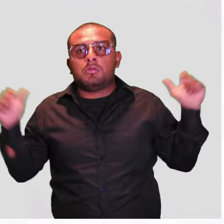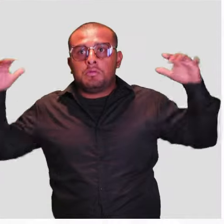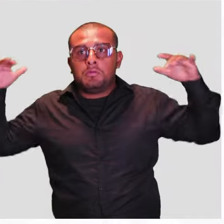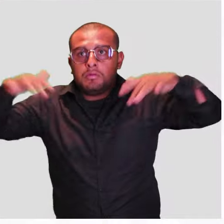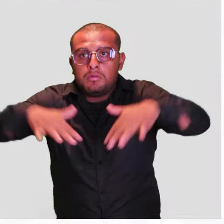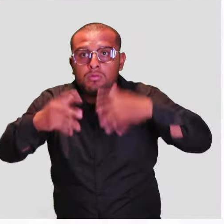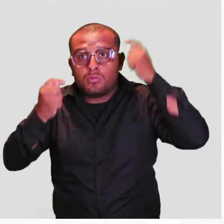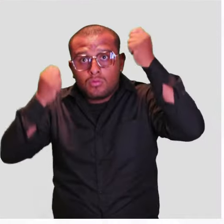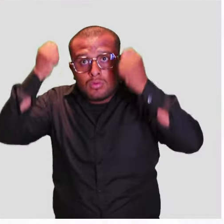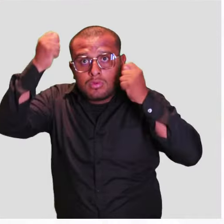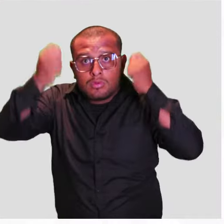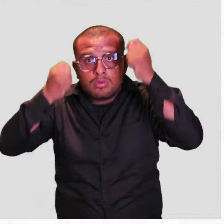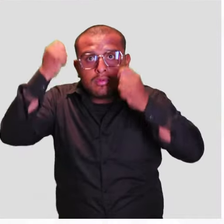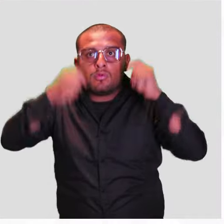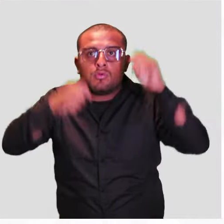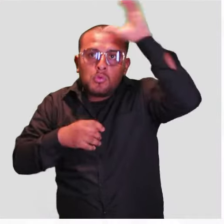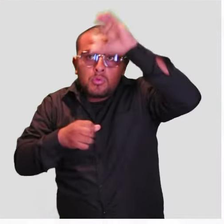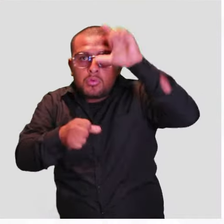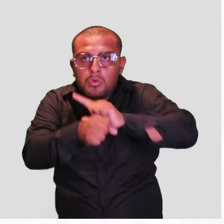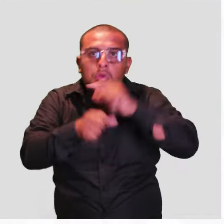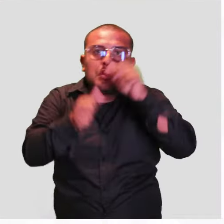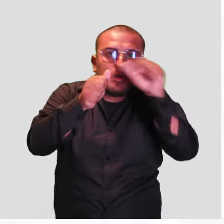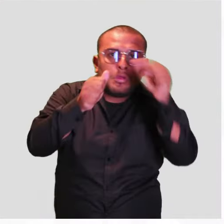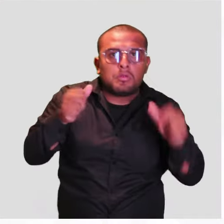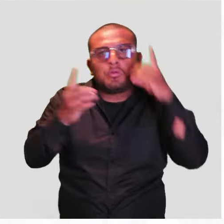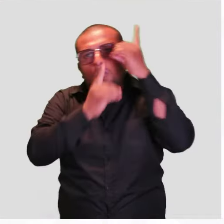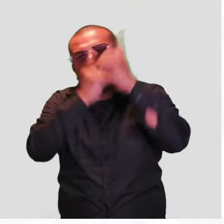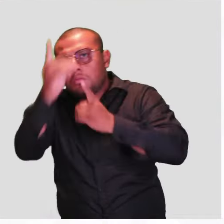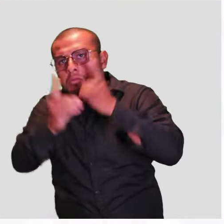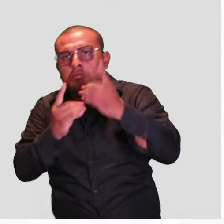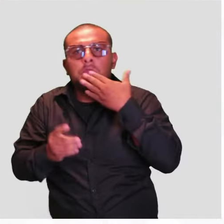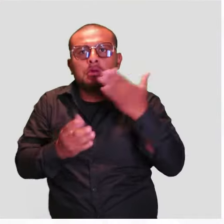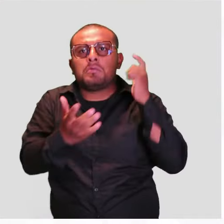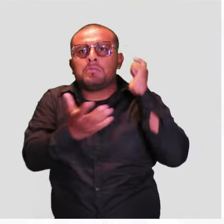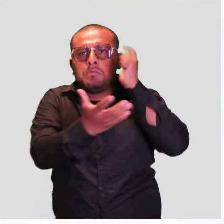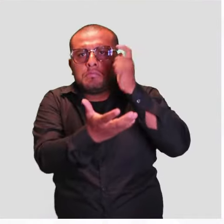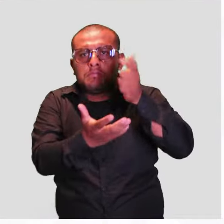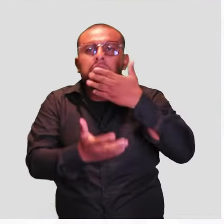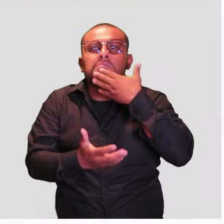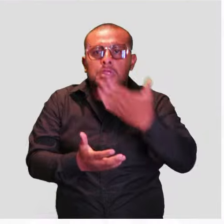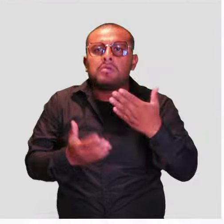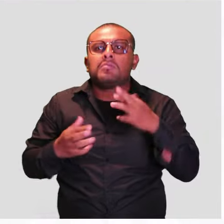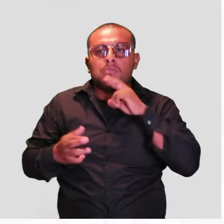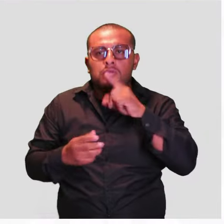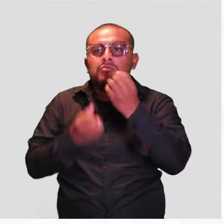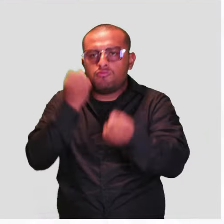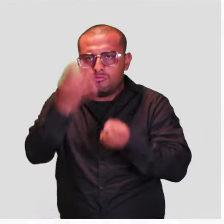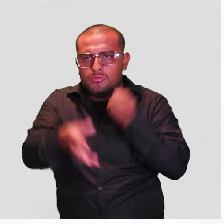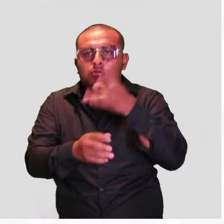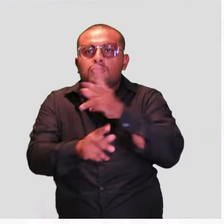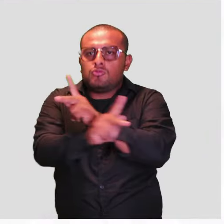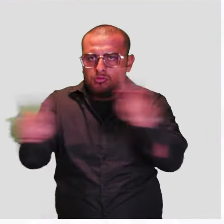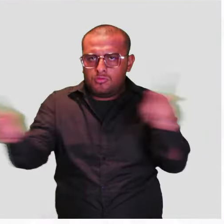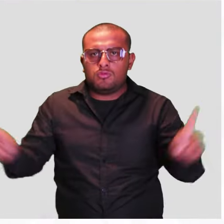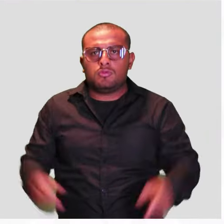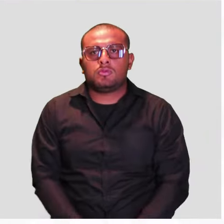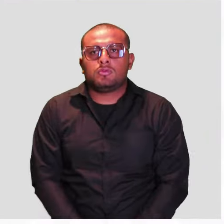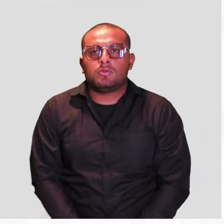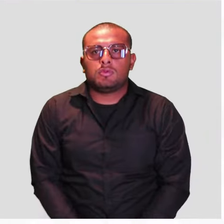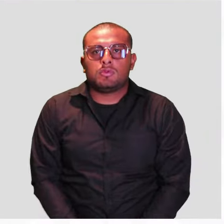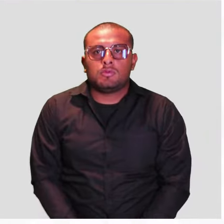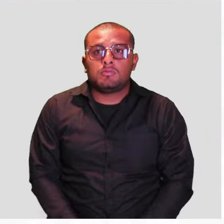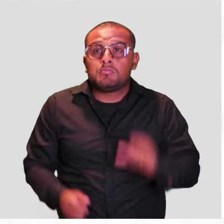aventura, cultural, artístico y deportivo, que se refleje en mejores ingresos para nuestros habitantes. Abatiremos el rezago de infraestructura